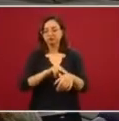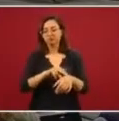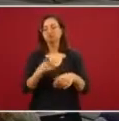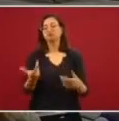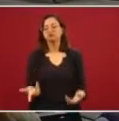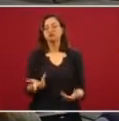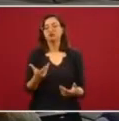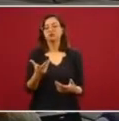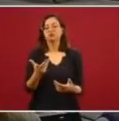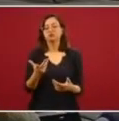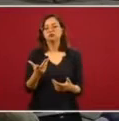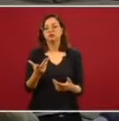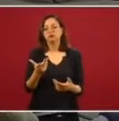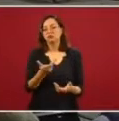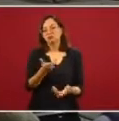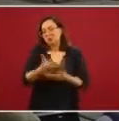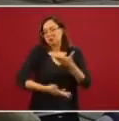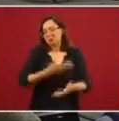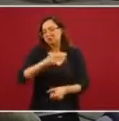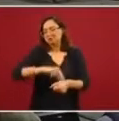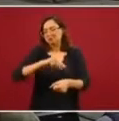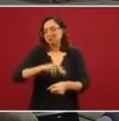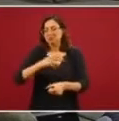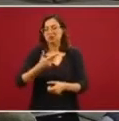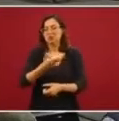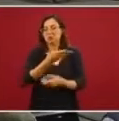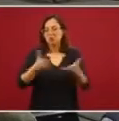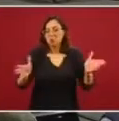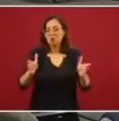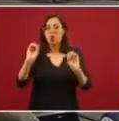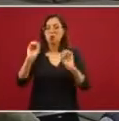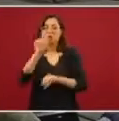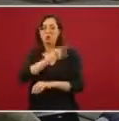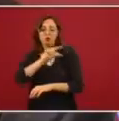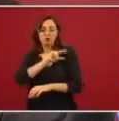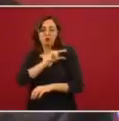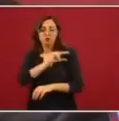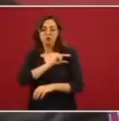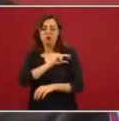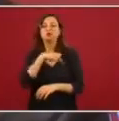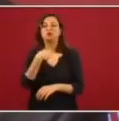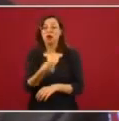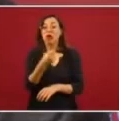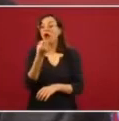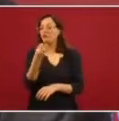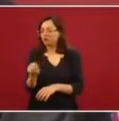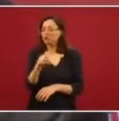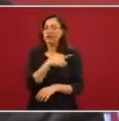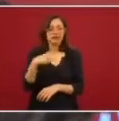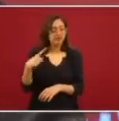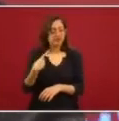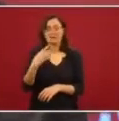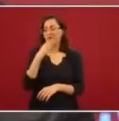directa cuando se atiende a un servicio de salud pública si se hace con un proveedor privado con un médico el médico está obligado por ley general de